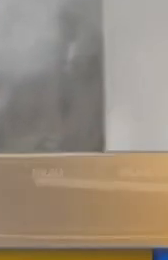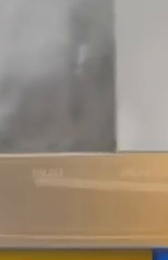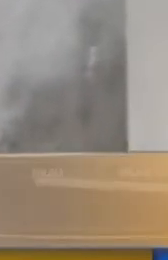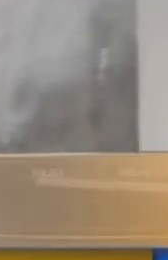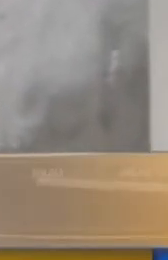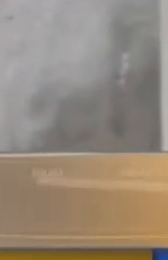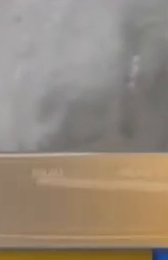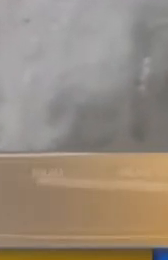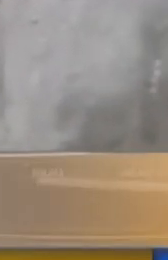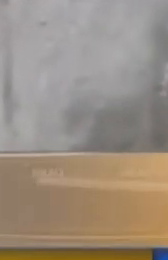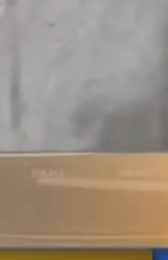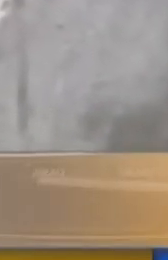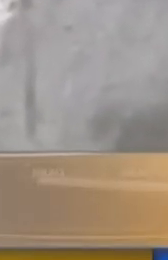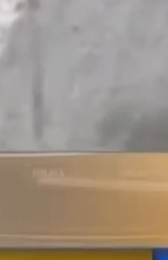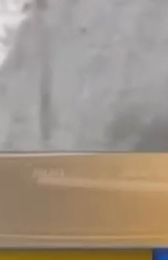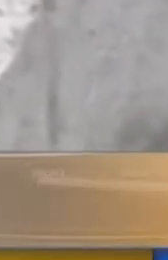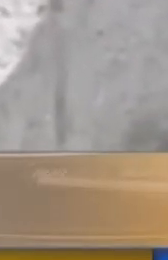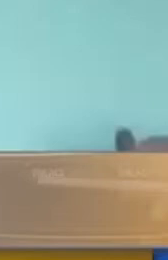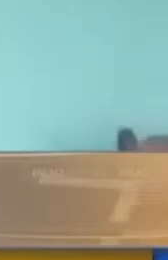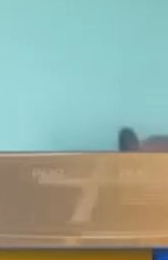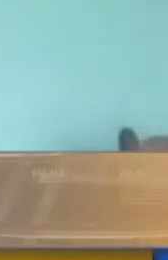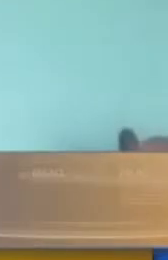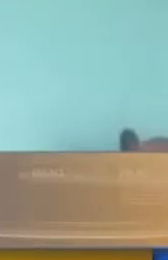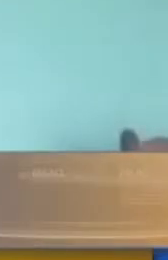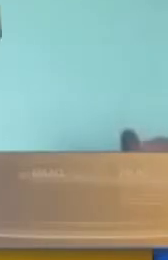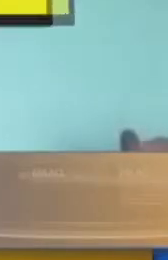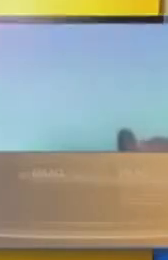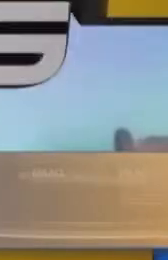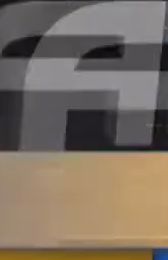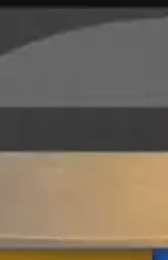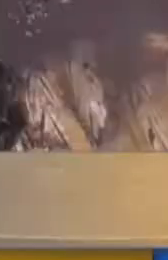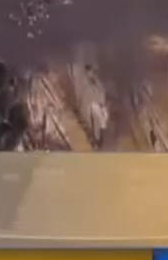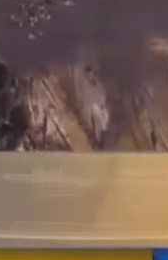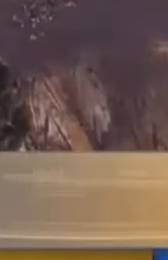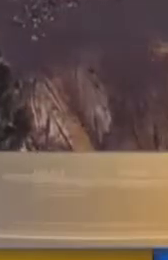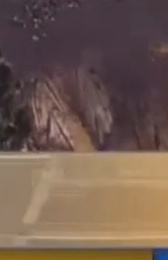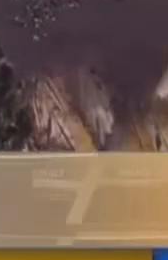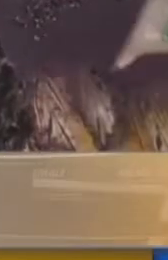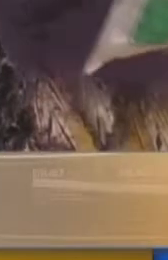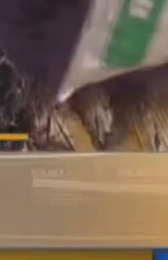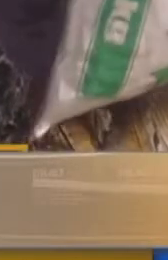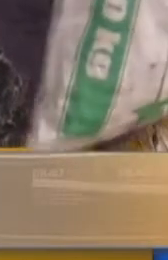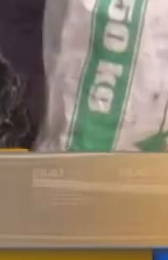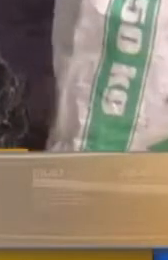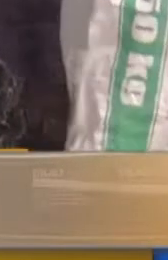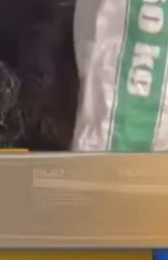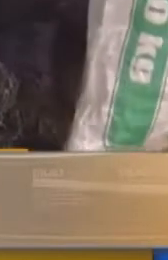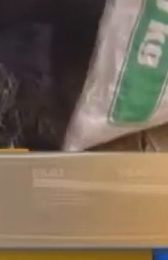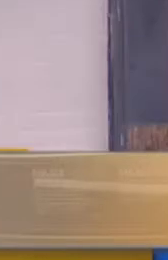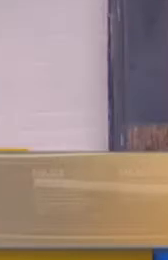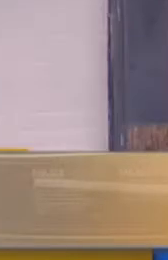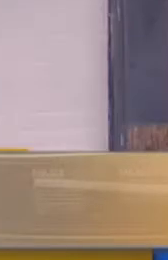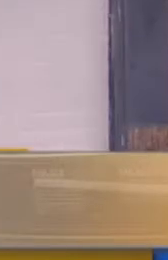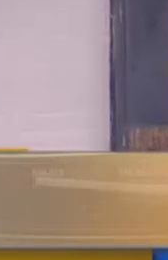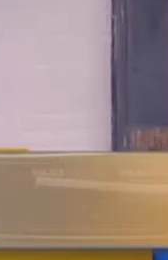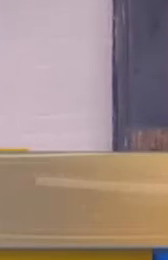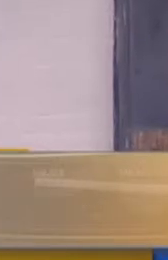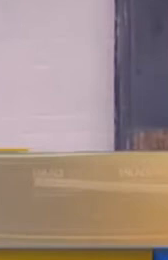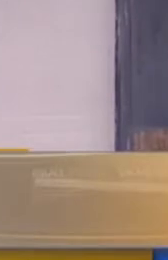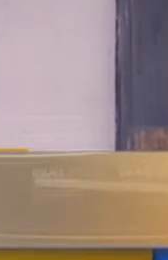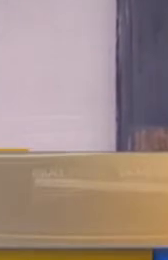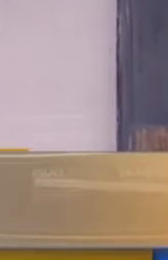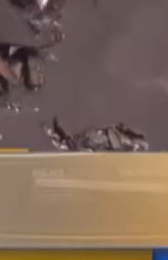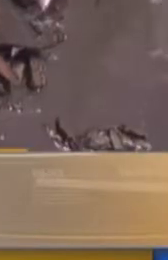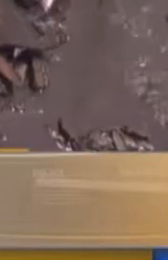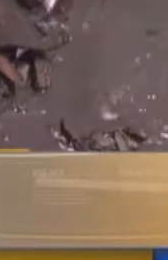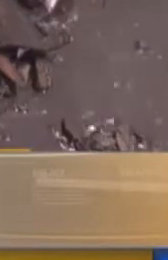delincuentes pretendían ingresar a una entidad bancaria en Sabana de Torres y robar la caja fuerte. Una habitación de esta vivienda ubicada en el barrio Buenavista fue consumida por las